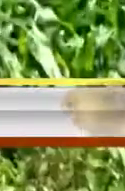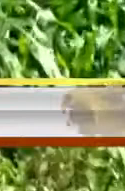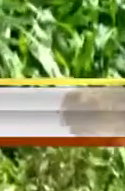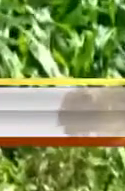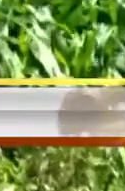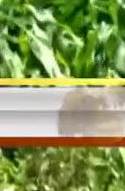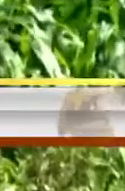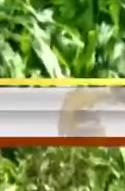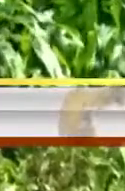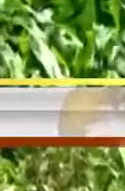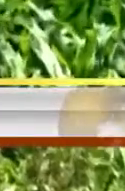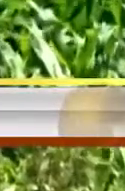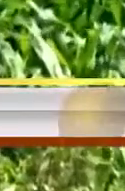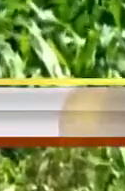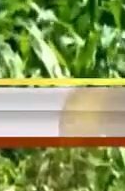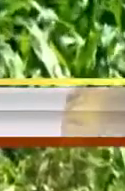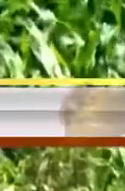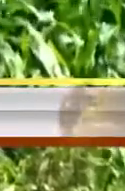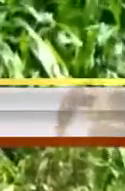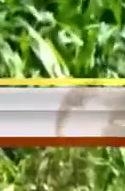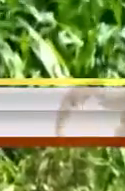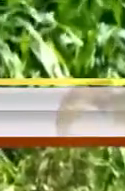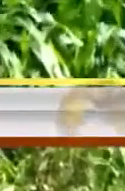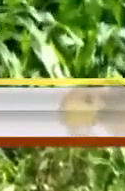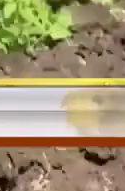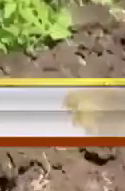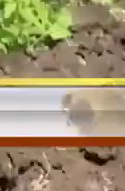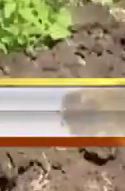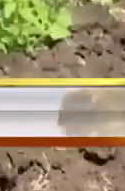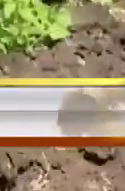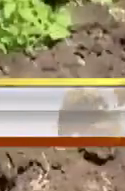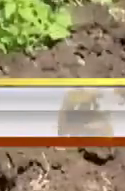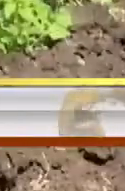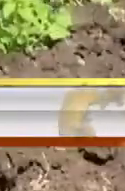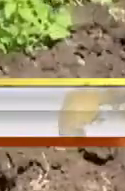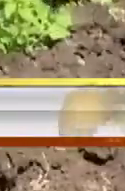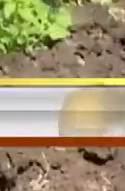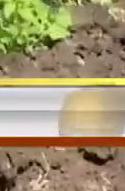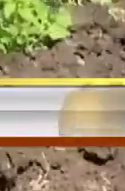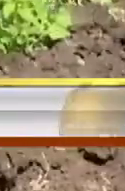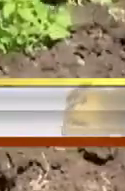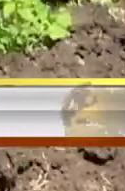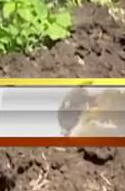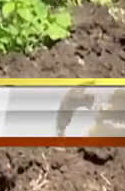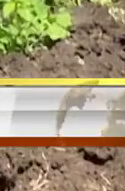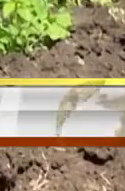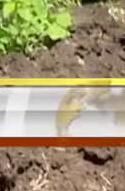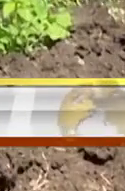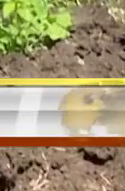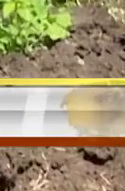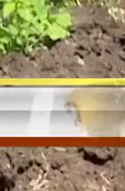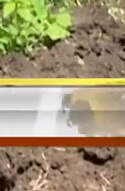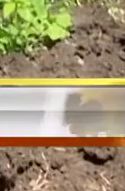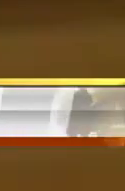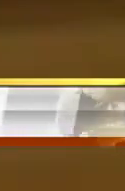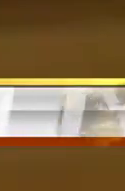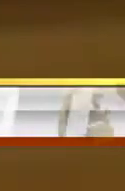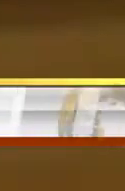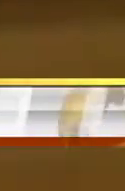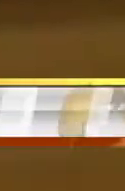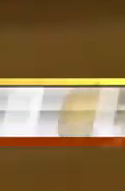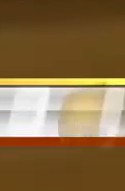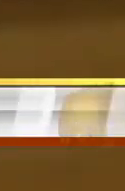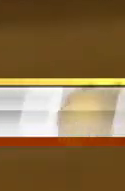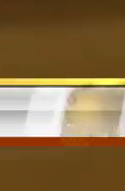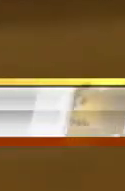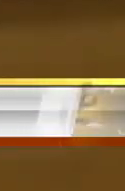previsto. Sin embargo, los granmenses no están conformes y así lo pudo comprobar el segundo secretario del Comité Central del Partido,